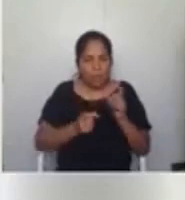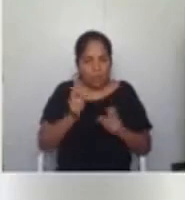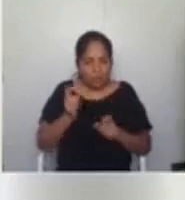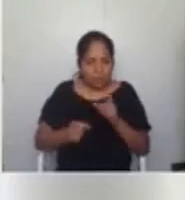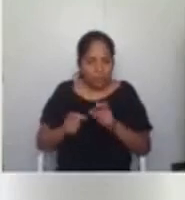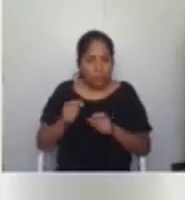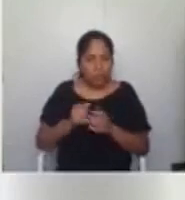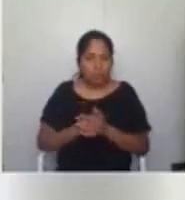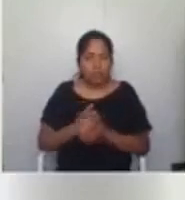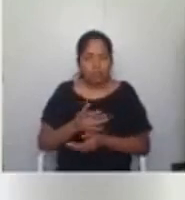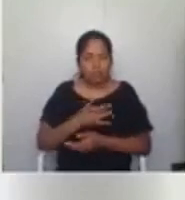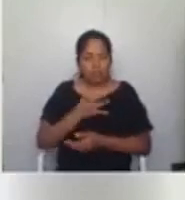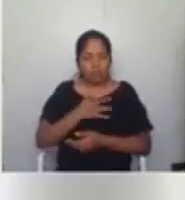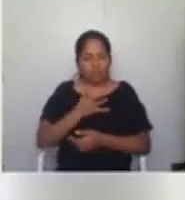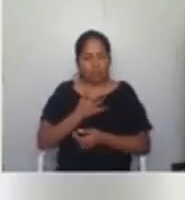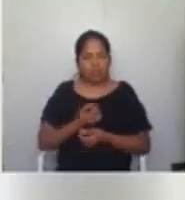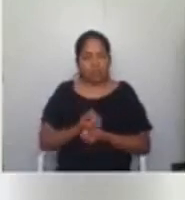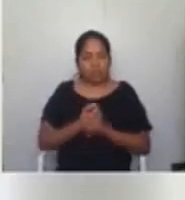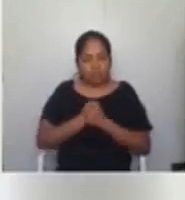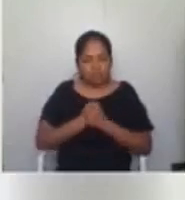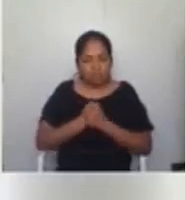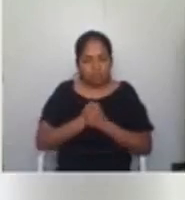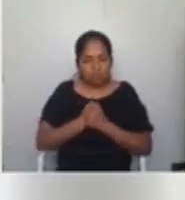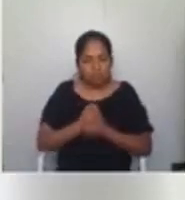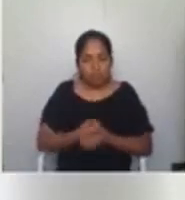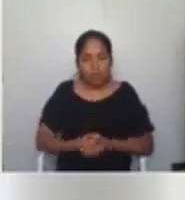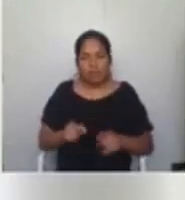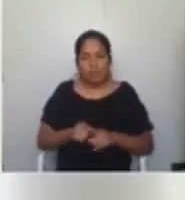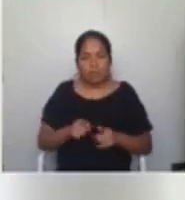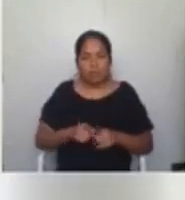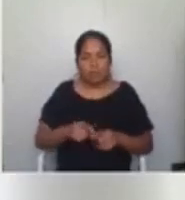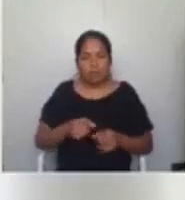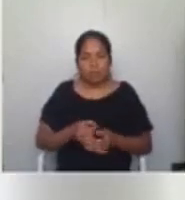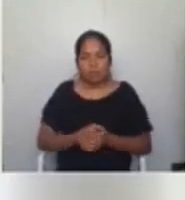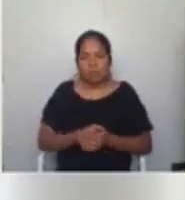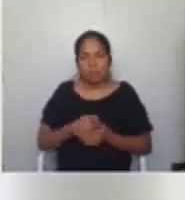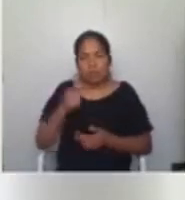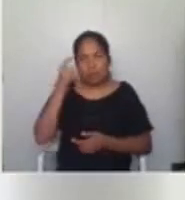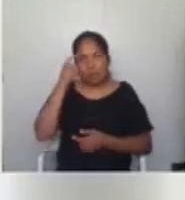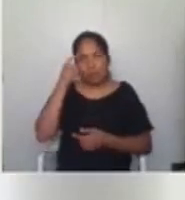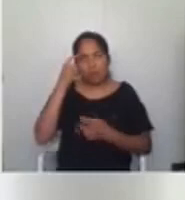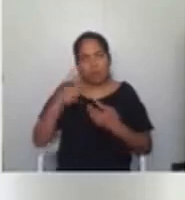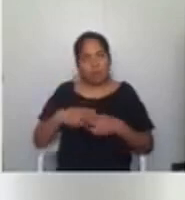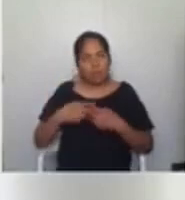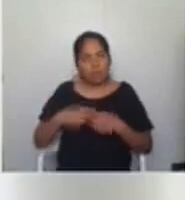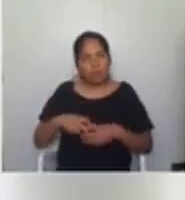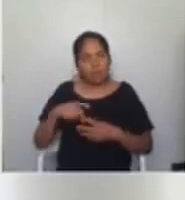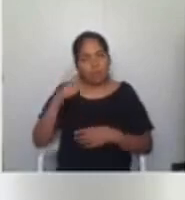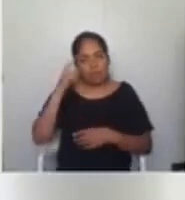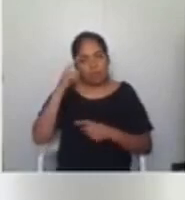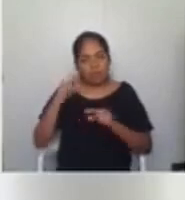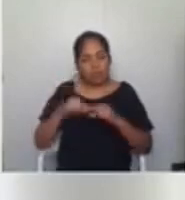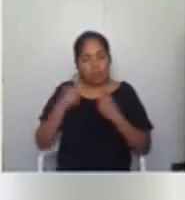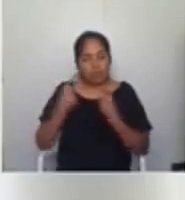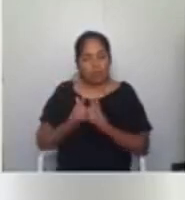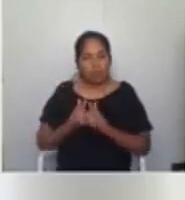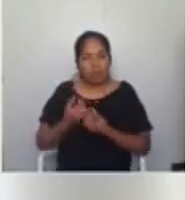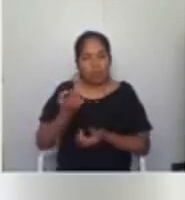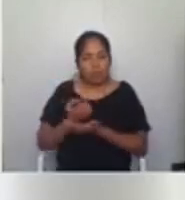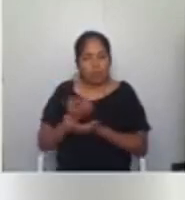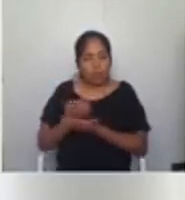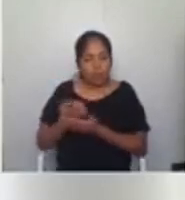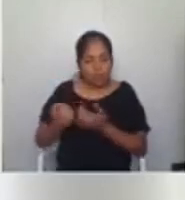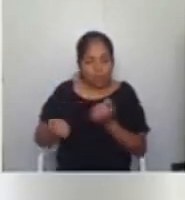con sentimiento humano y calidad empresarial, grupos económicos muy potentes que están ayudando